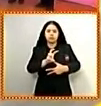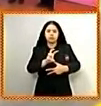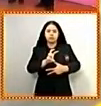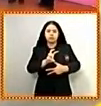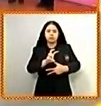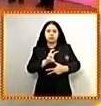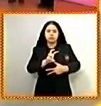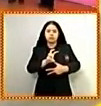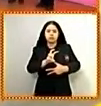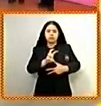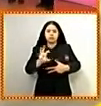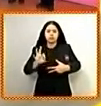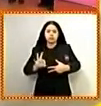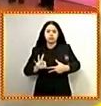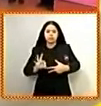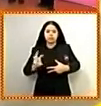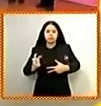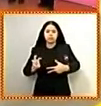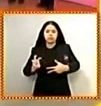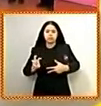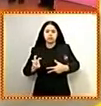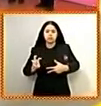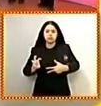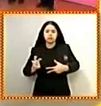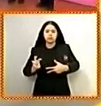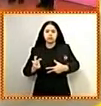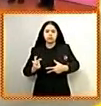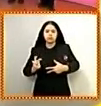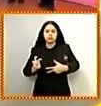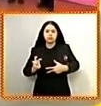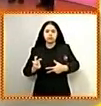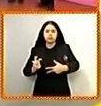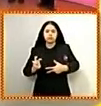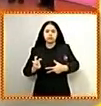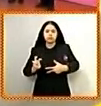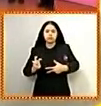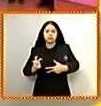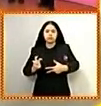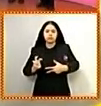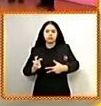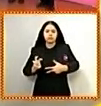Este 96, tercer y decisivo número.